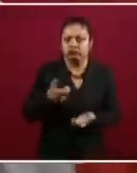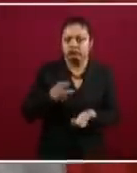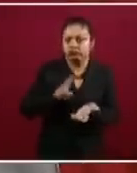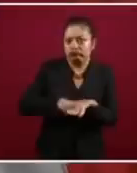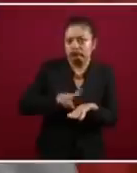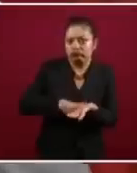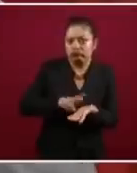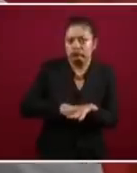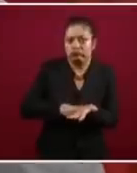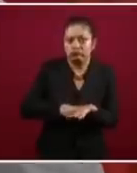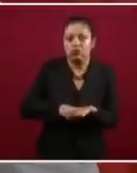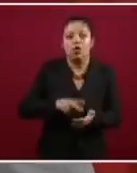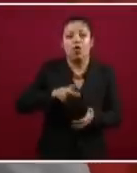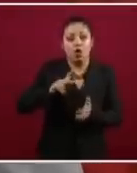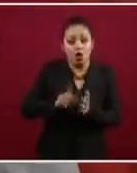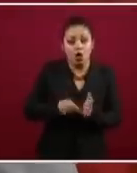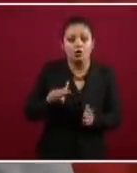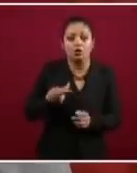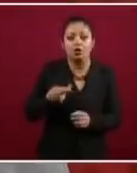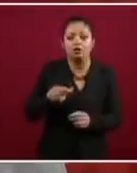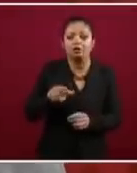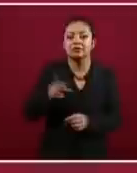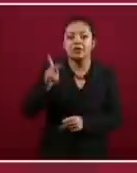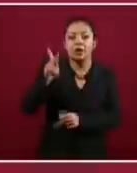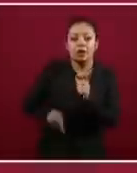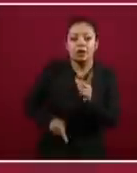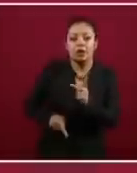el reiniciar obras,